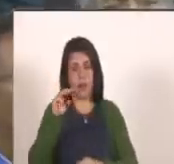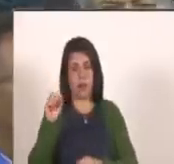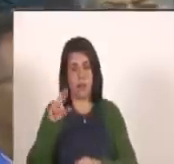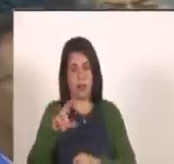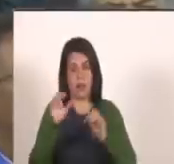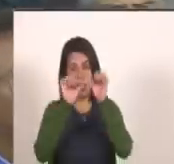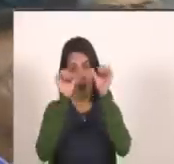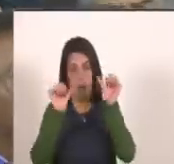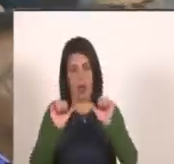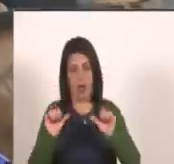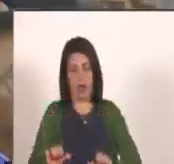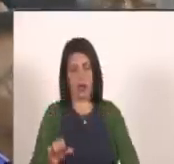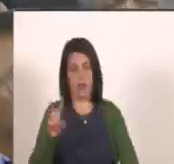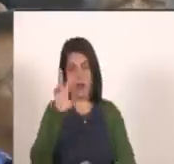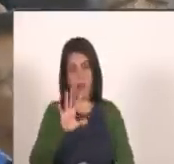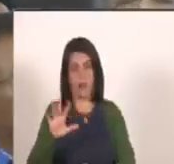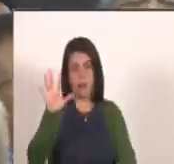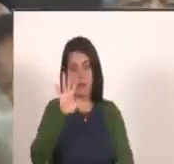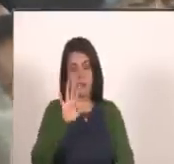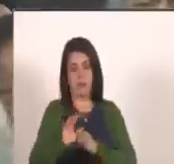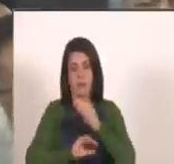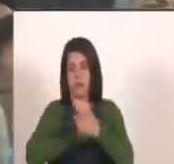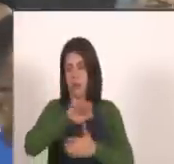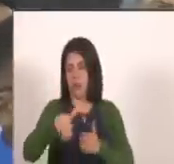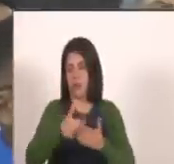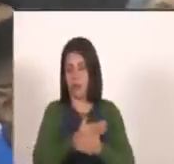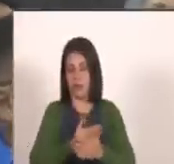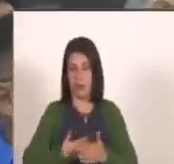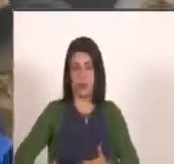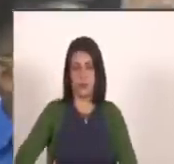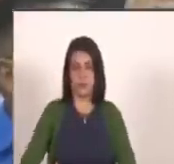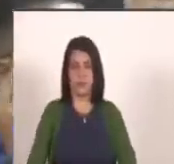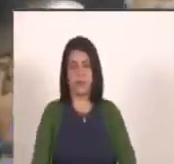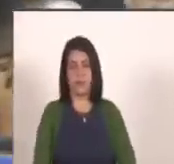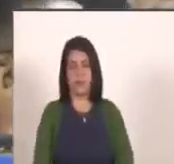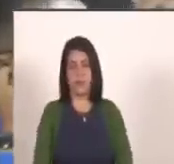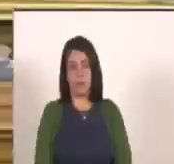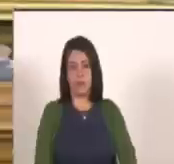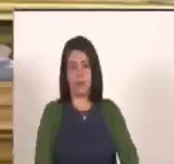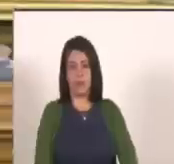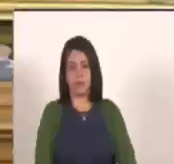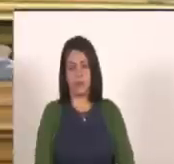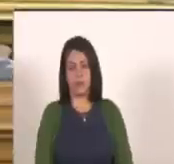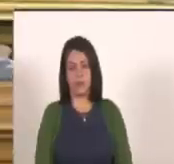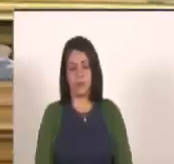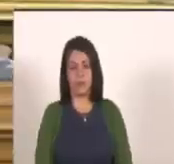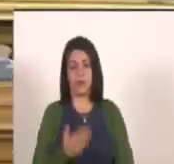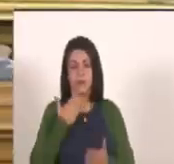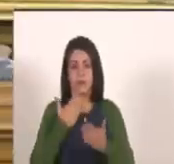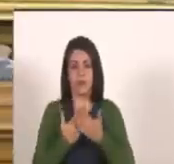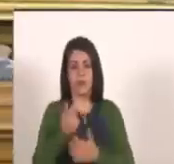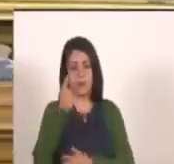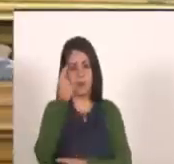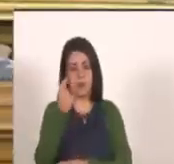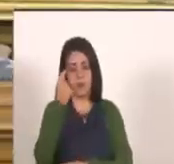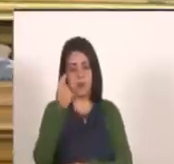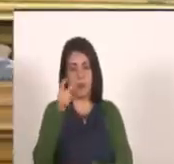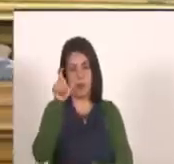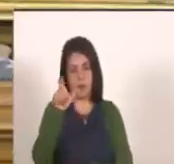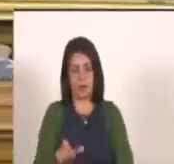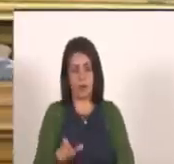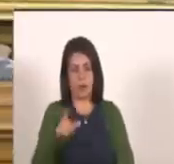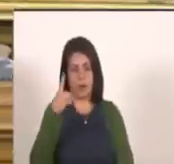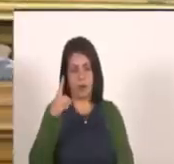las artes plásticas de Venezuela. Es todo, querido presidente. Muchas gracias, querido diputado. Déjame derecho de